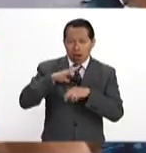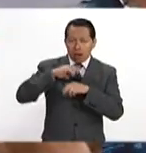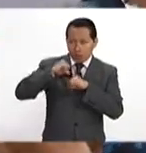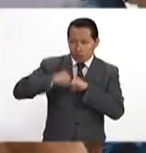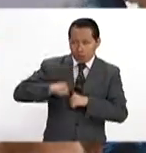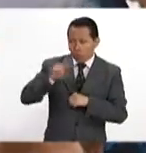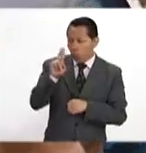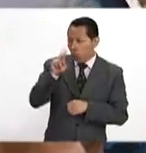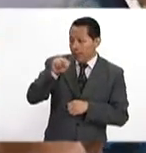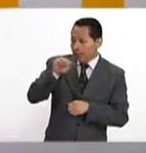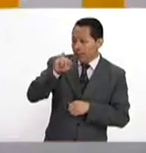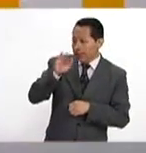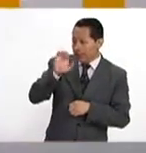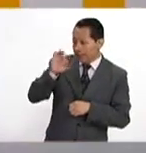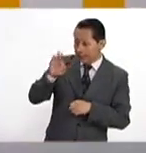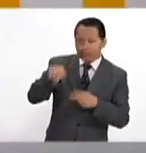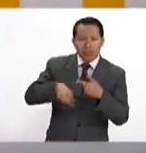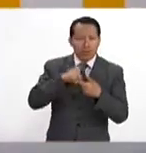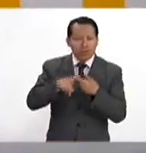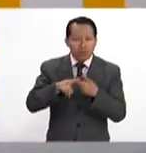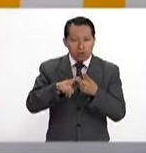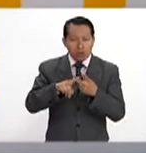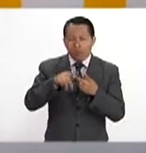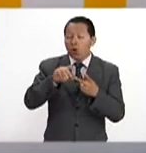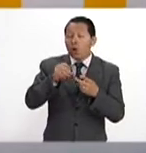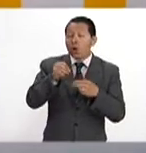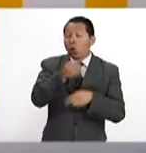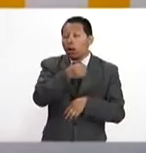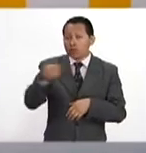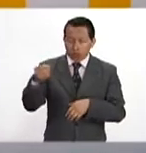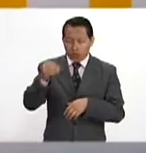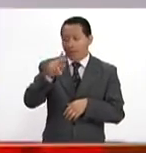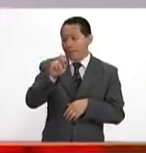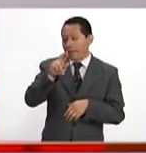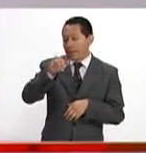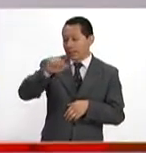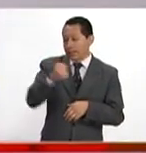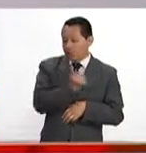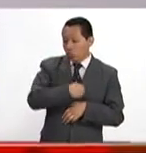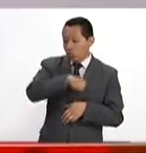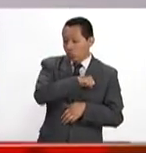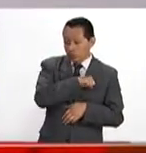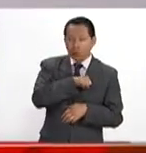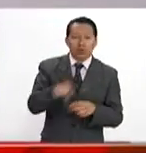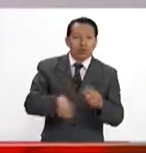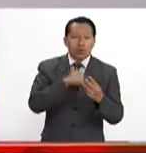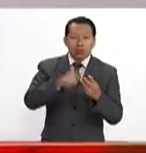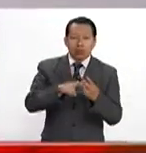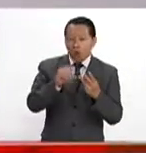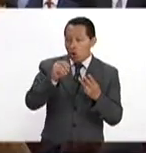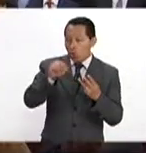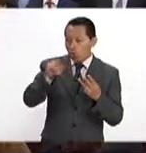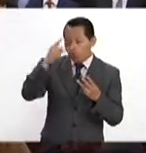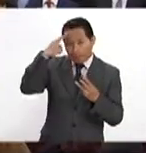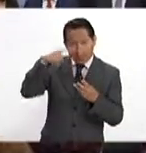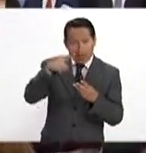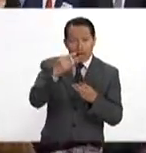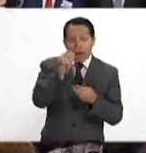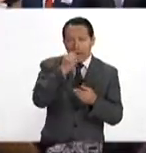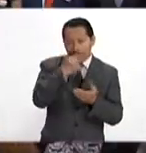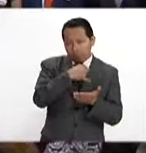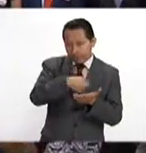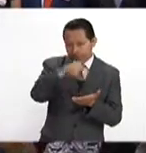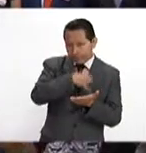de la UNICEF, de la Organización Panamericana de la Salud y de la Organización de las Naciones Unidas para la Alimentación y la Agricultura,